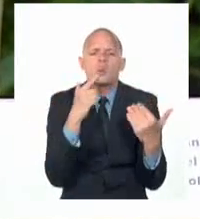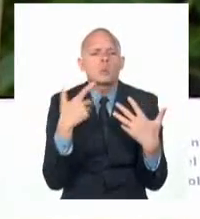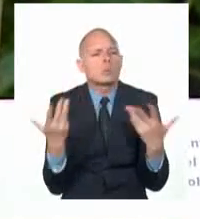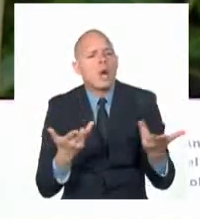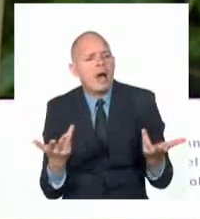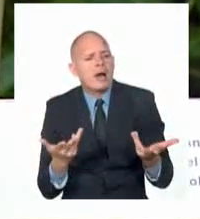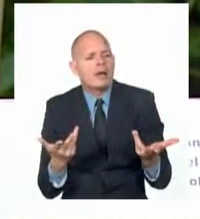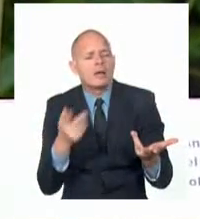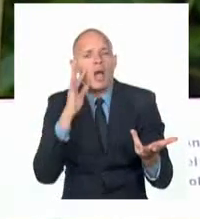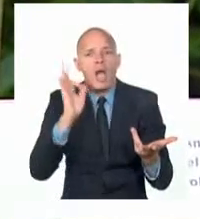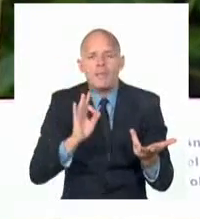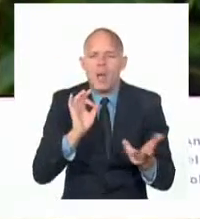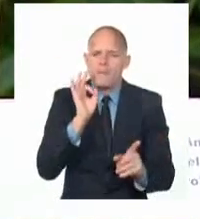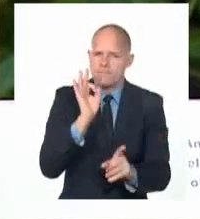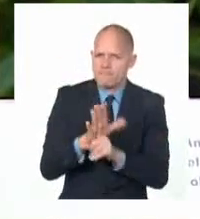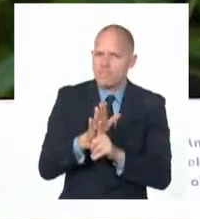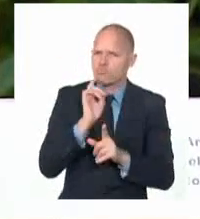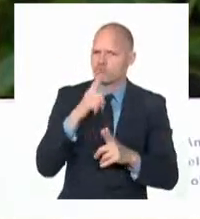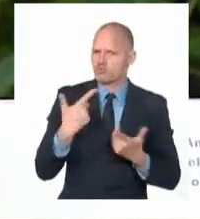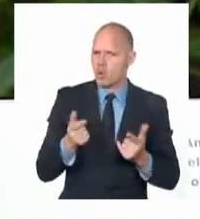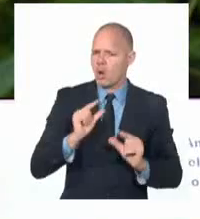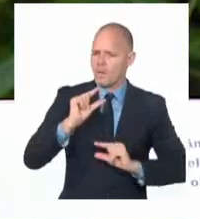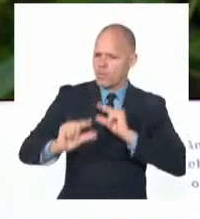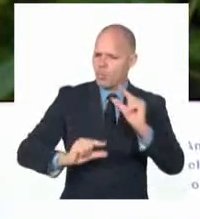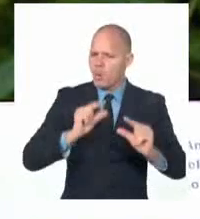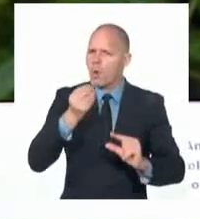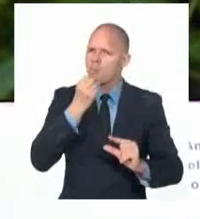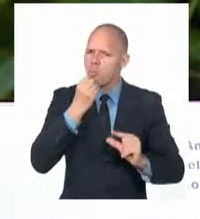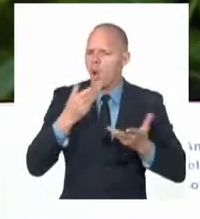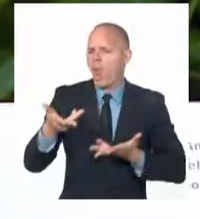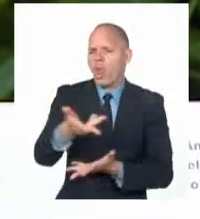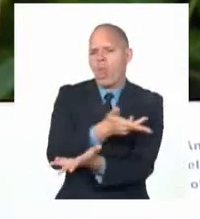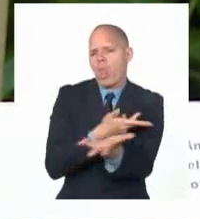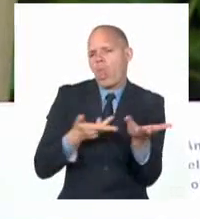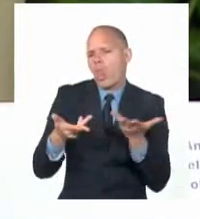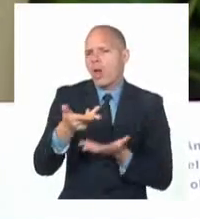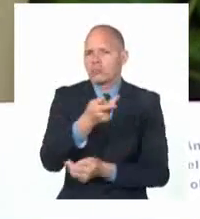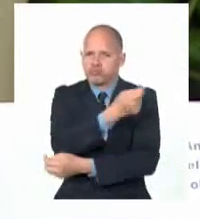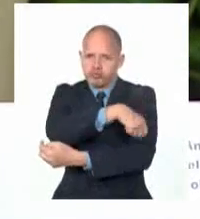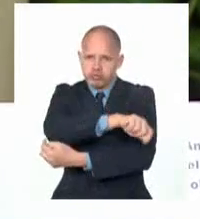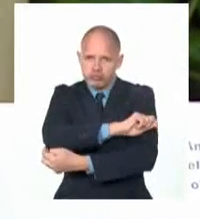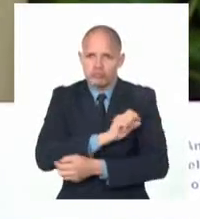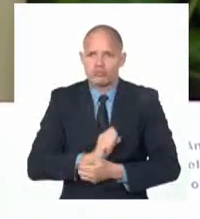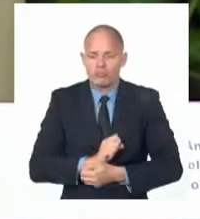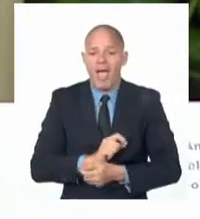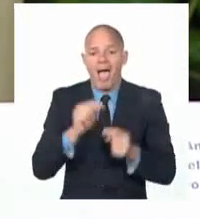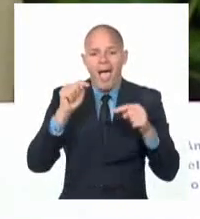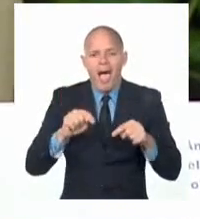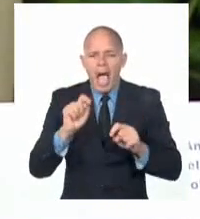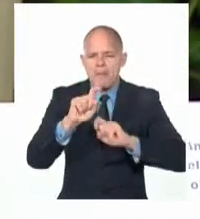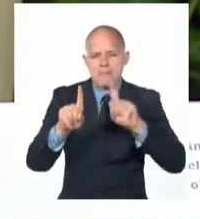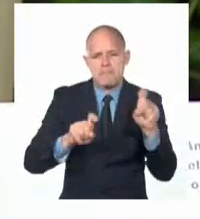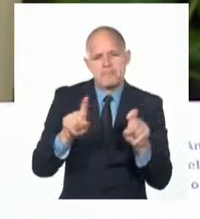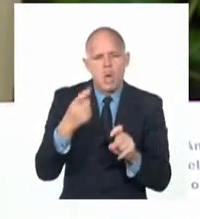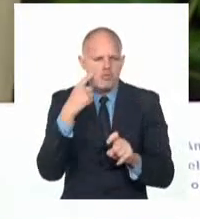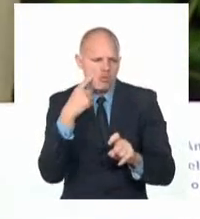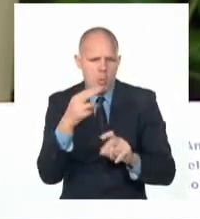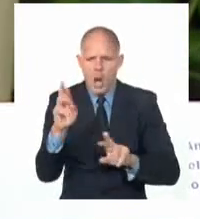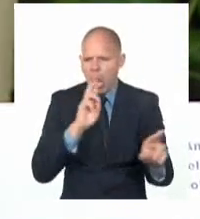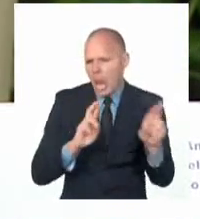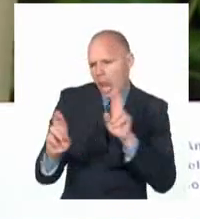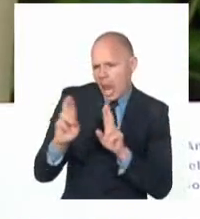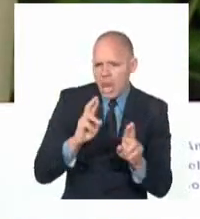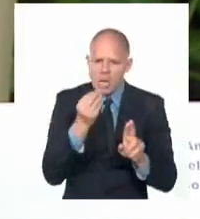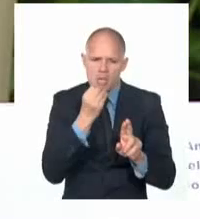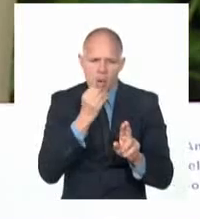ejercicio de sociedad dialogante y que en ese ejercicio de diálogo, de debate, de